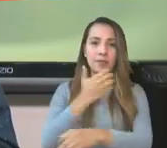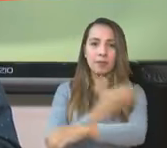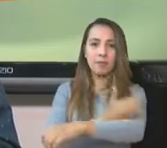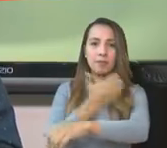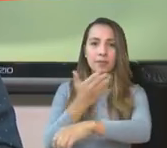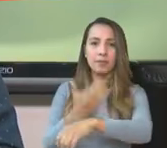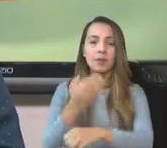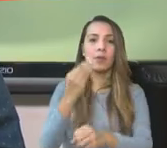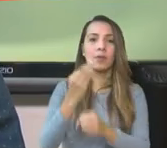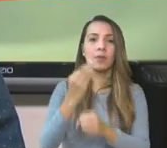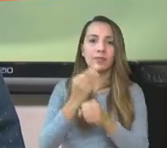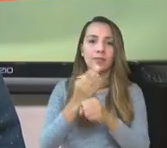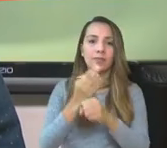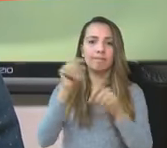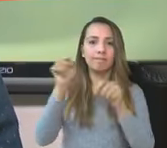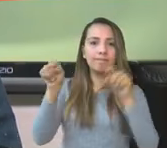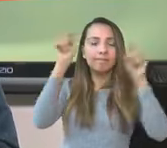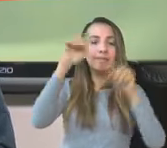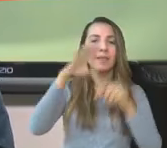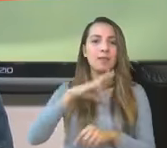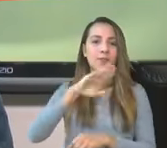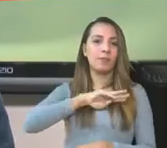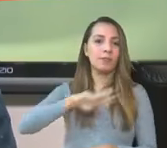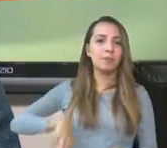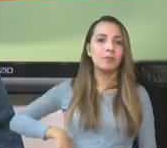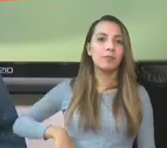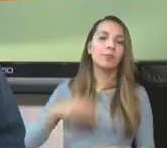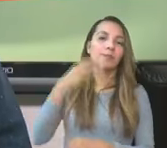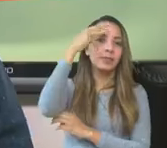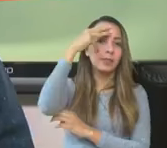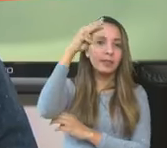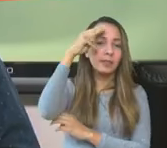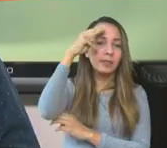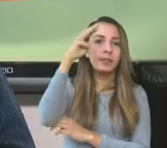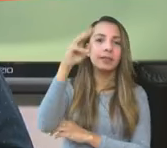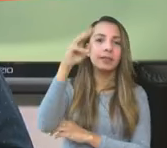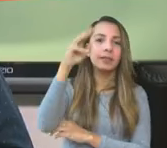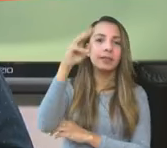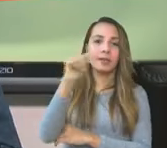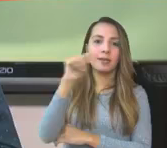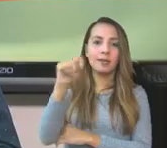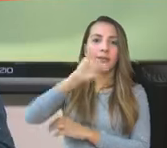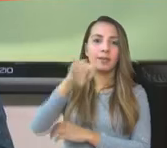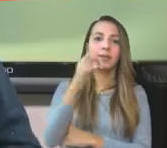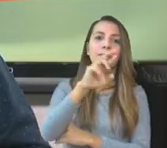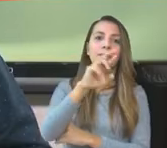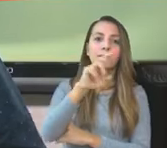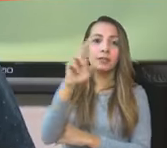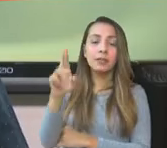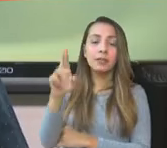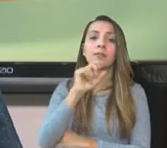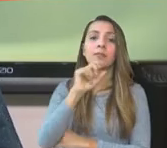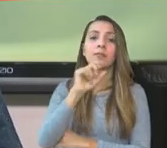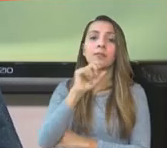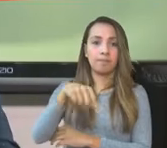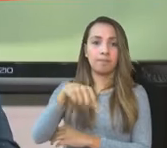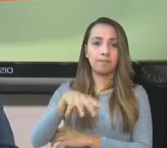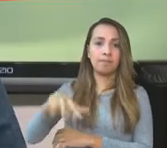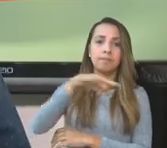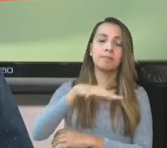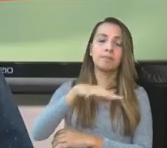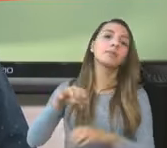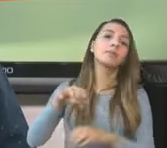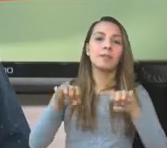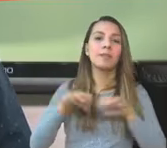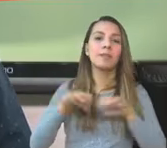se encuentran en cada uno de los municipios, como lo es Mexicali, Tecate, Tijuana, Rosarito, y aquí nosotros este equipo